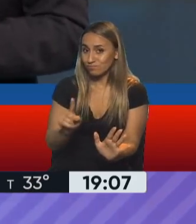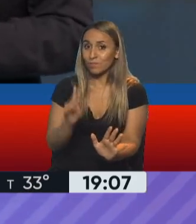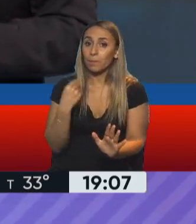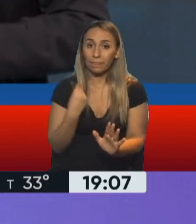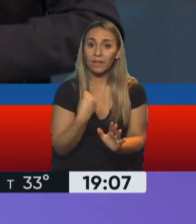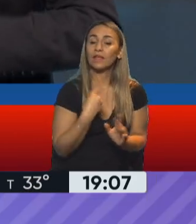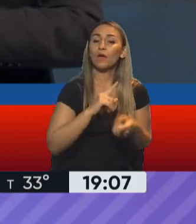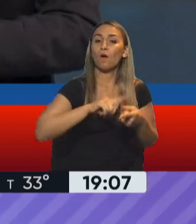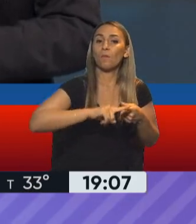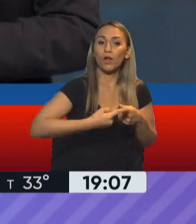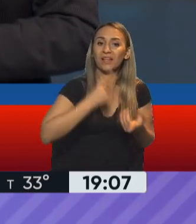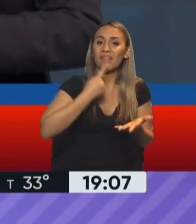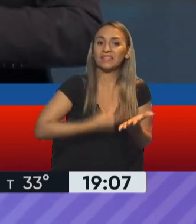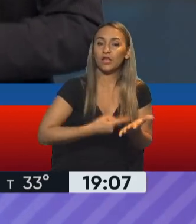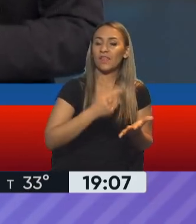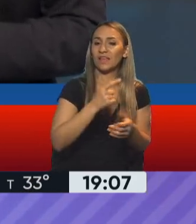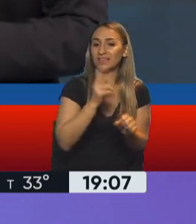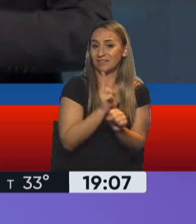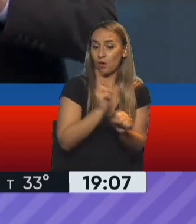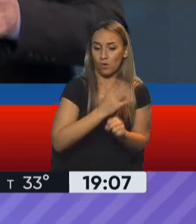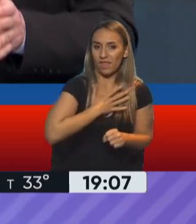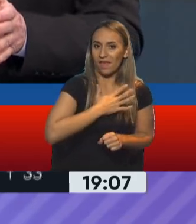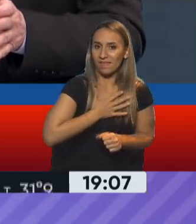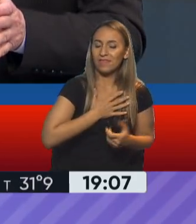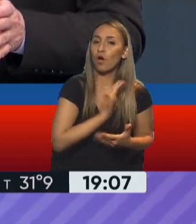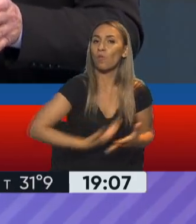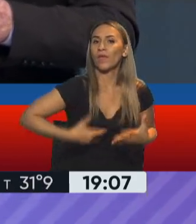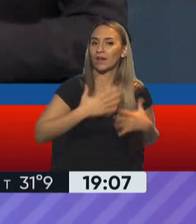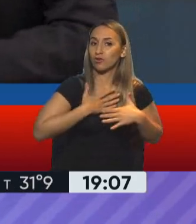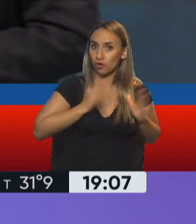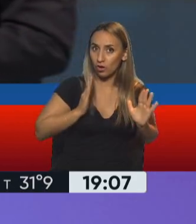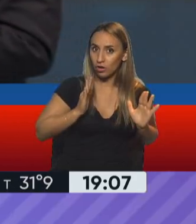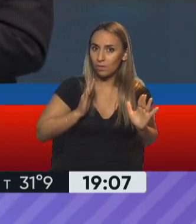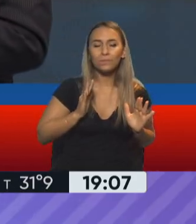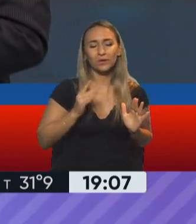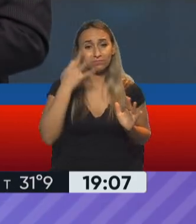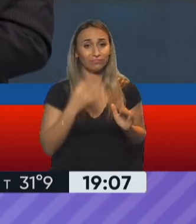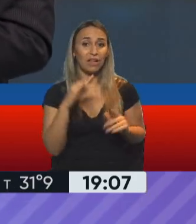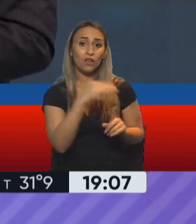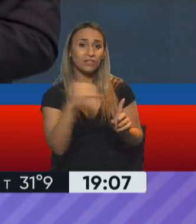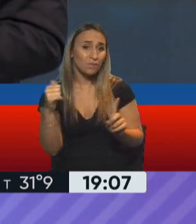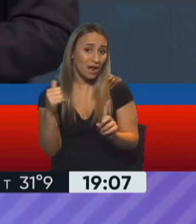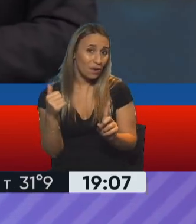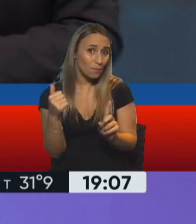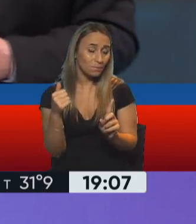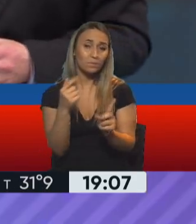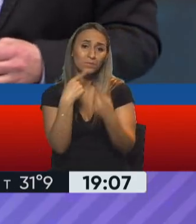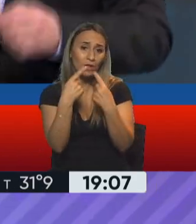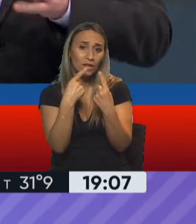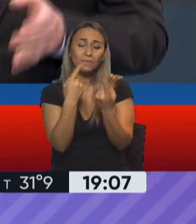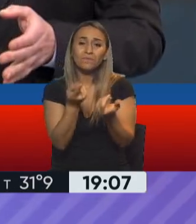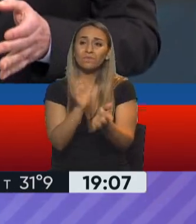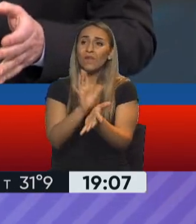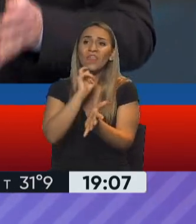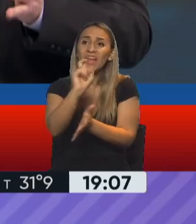seguridad de mi gobierno, entonces no se lo puedo revelar porque es un secreto de Estado. Pero no lo llamaban para eso. Pero lo llamaban para un delito común, porque el espionaje